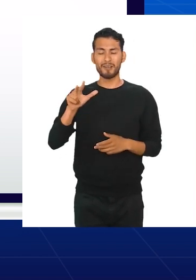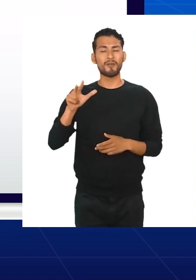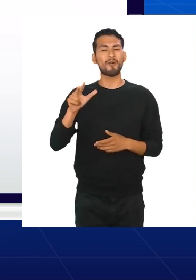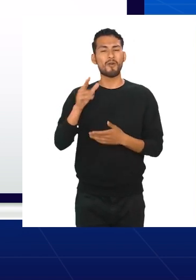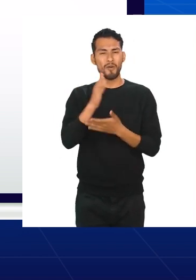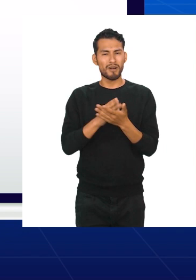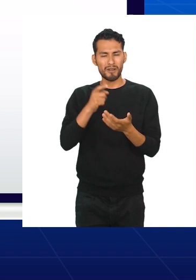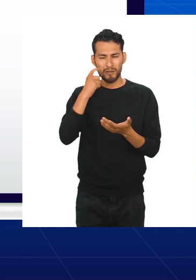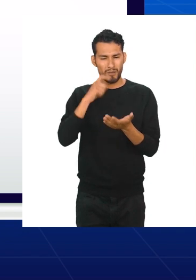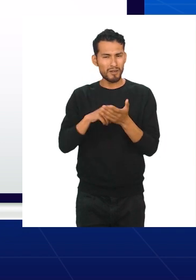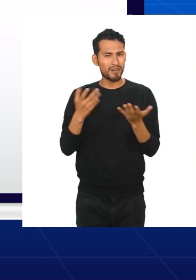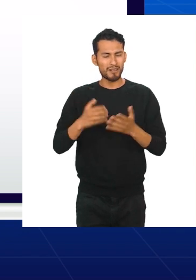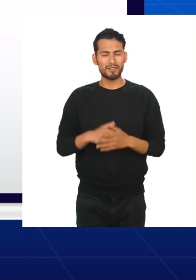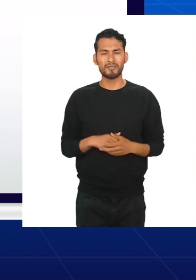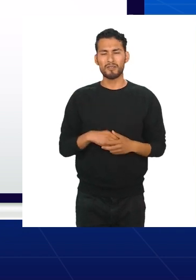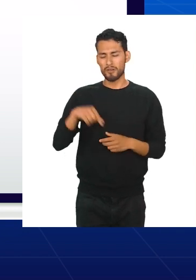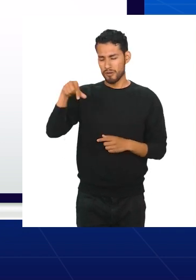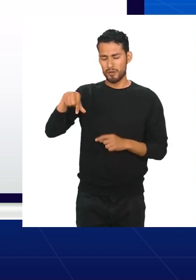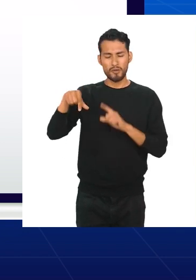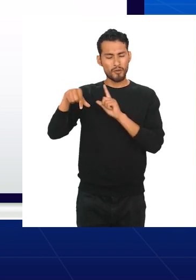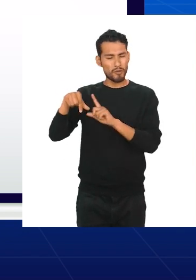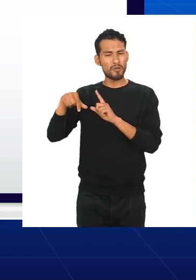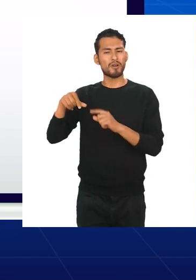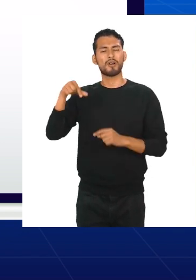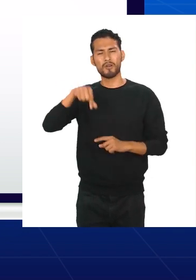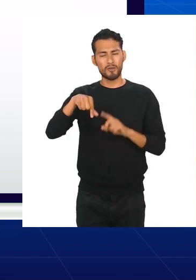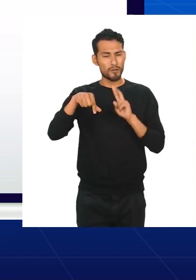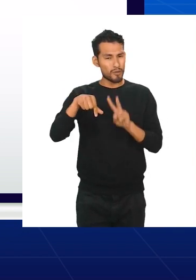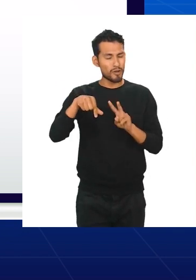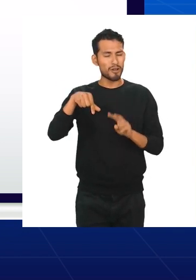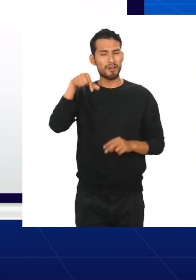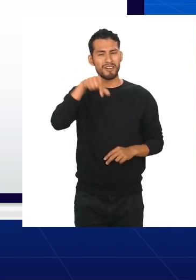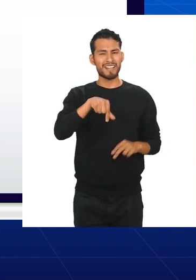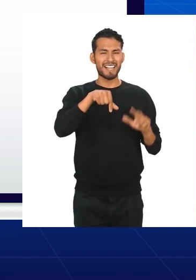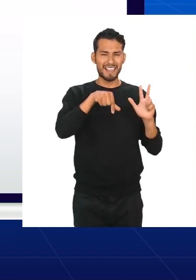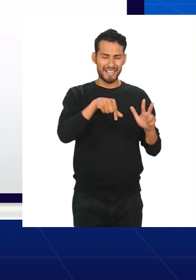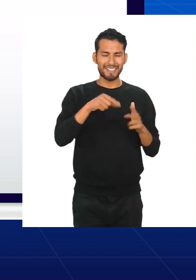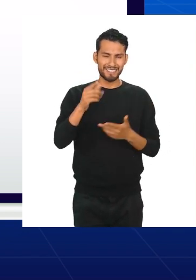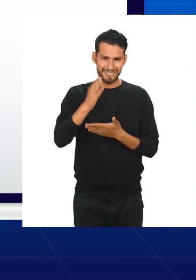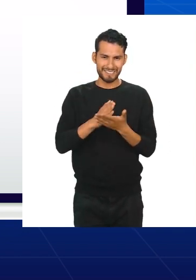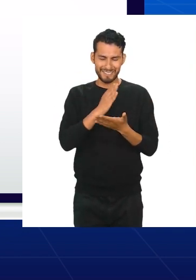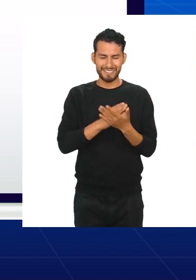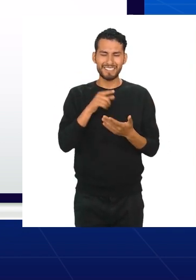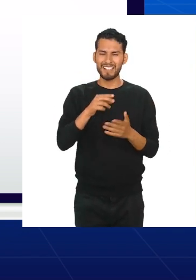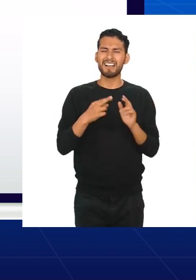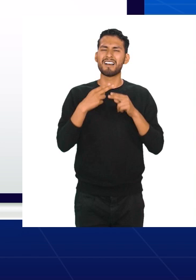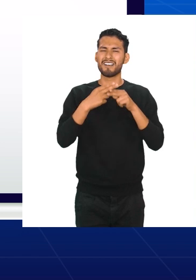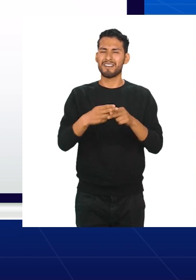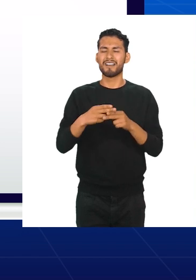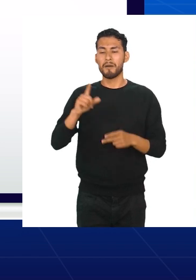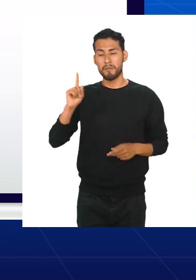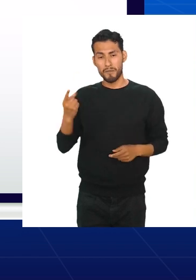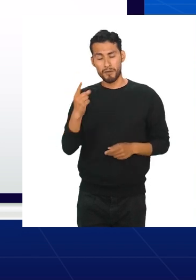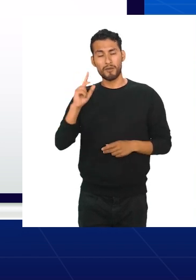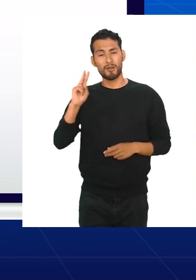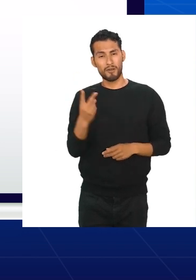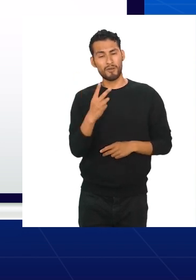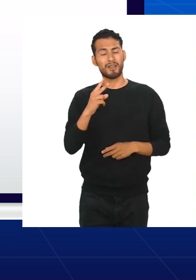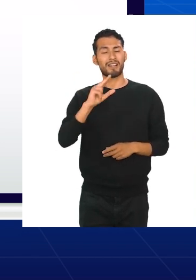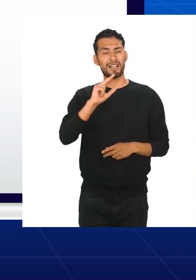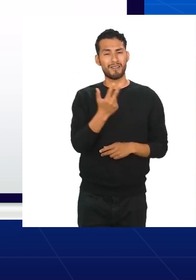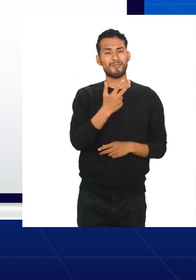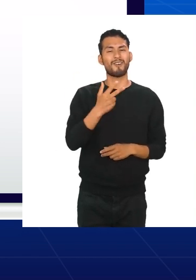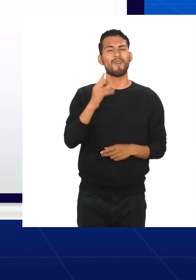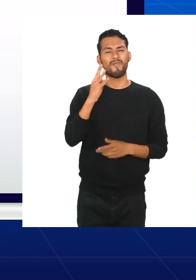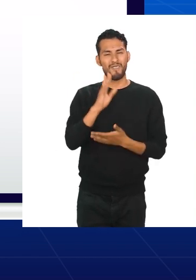que denotamos como Q1, Q2 y Q3, y se les llama primer, segundo